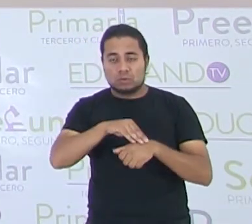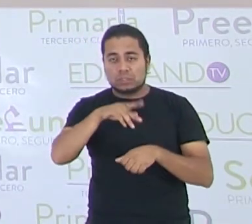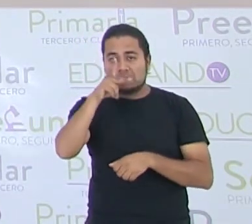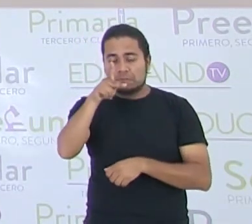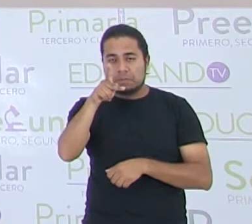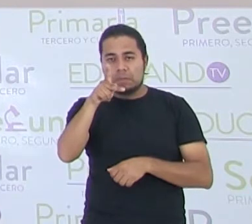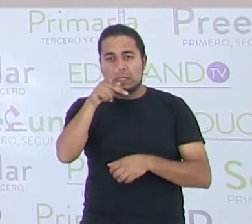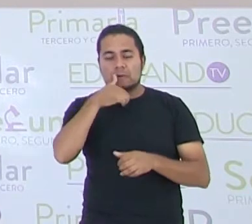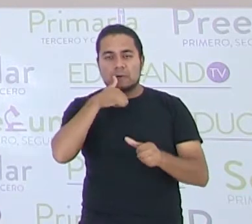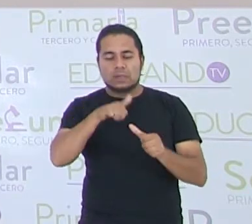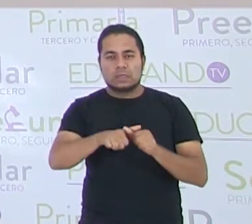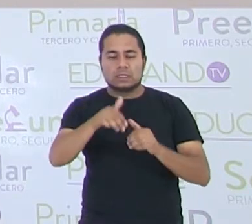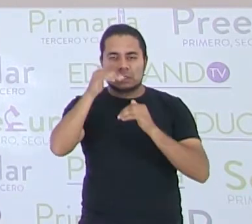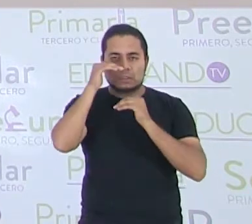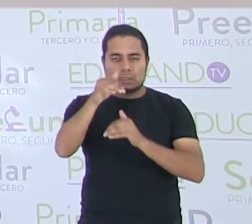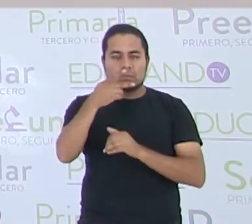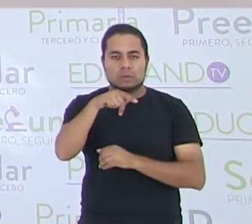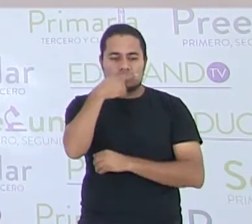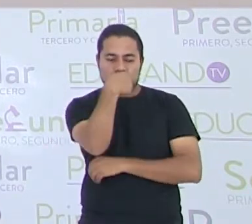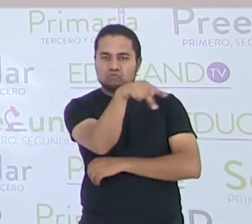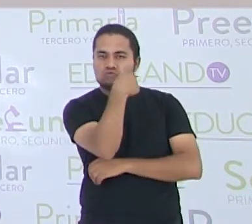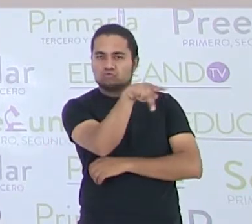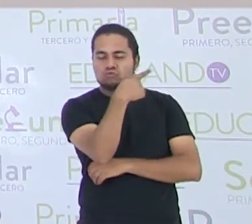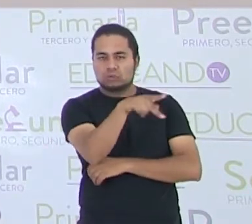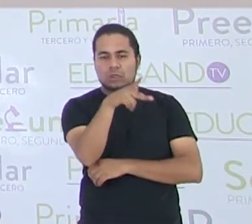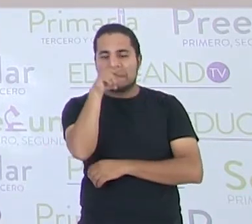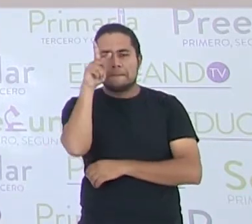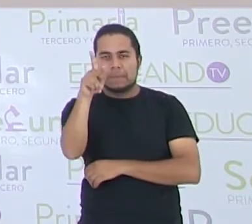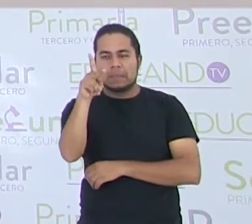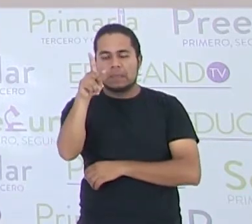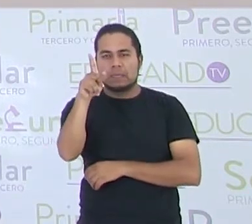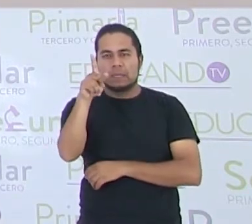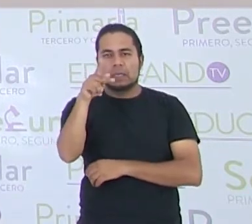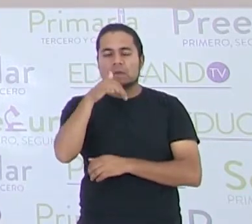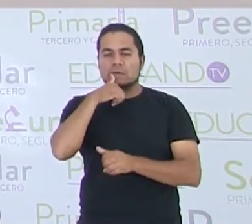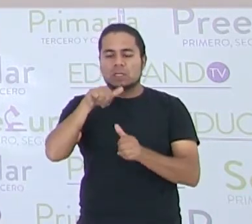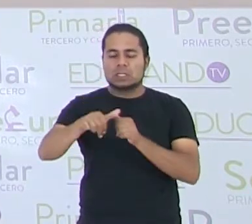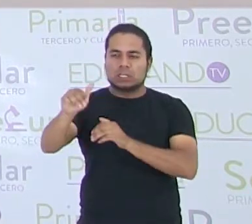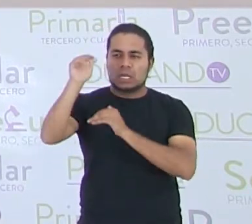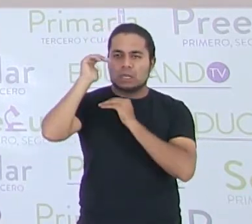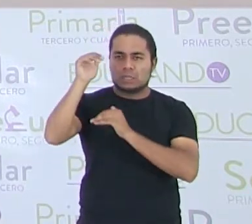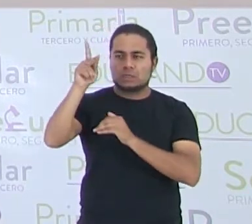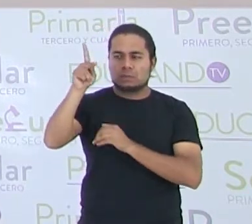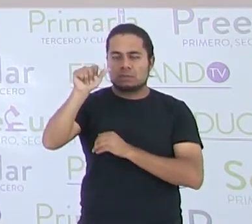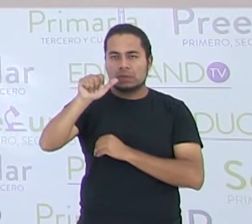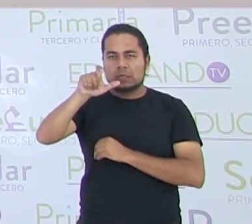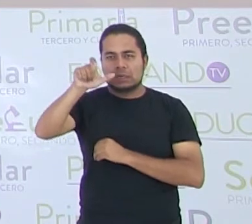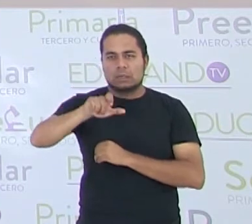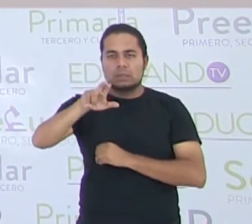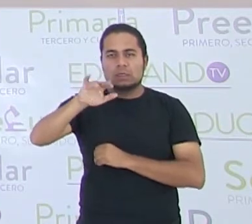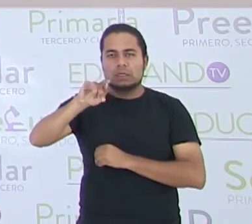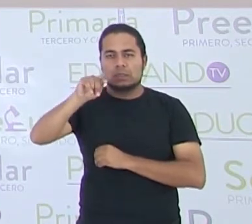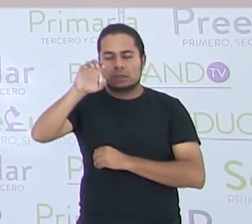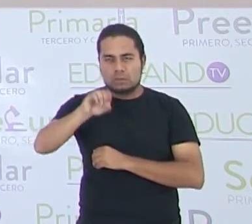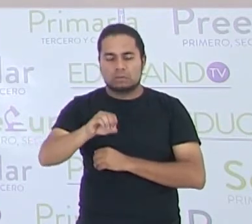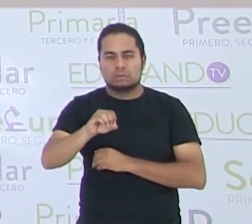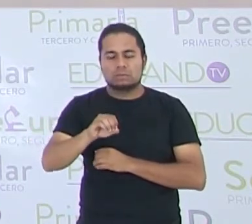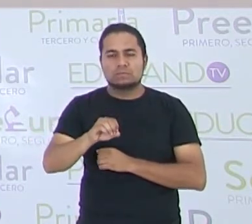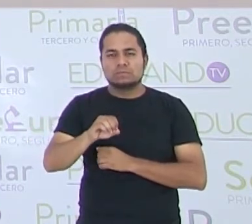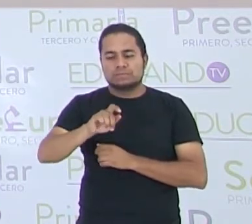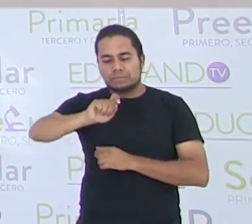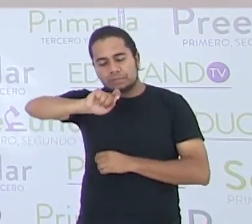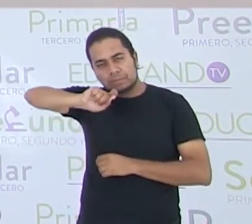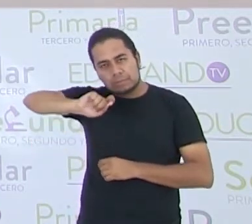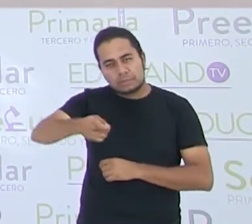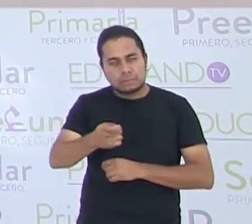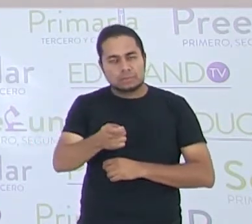Paquito, aunque es un sobrenombre, es propio. Es un nombre propio, por lo tanto lleva P mayúscula y M mayúscula. Puse